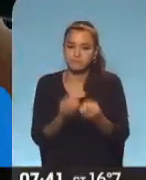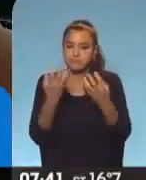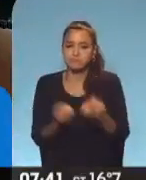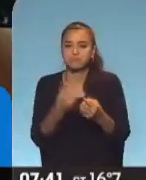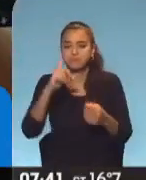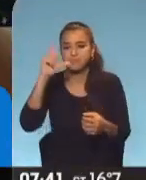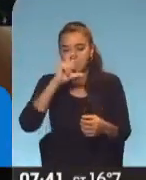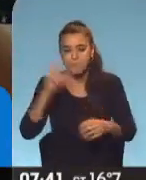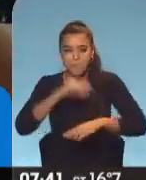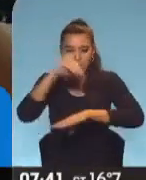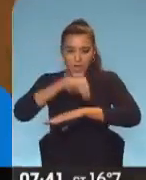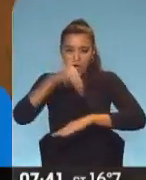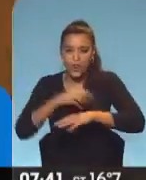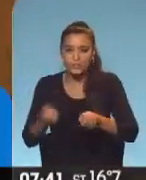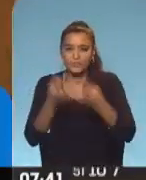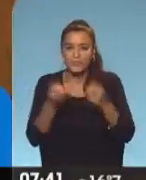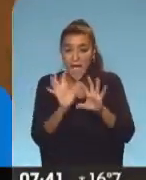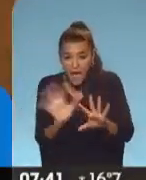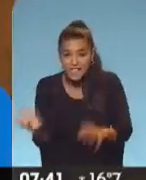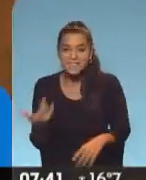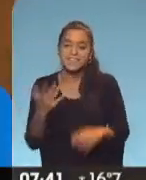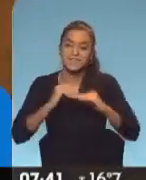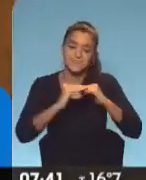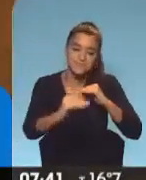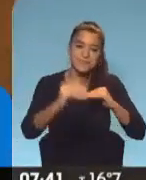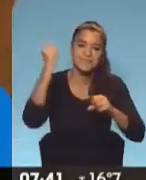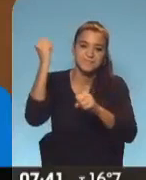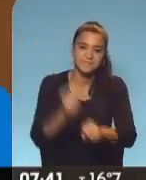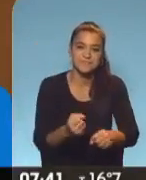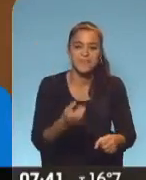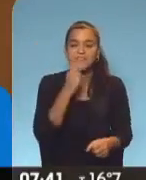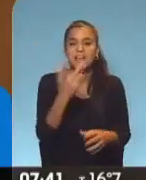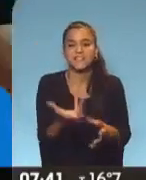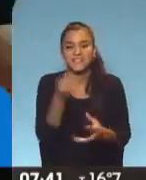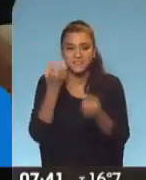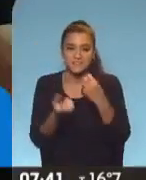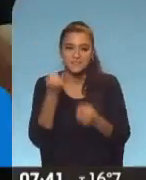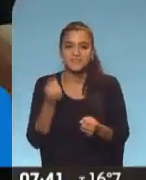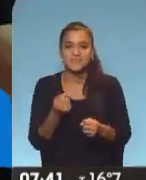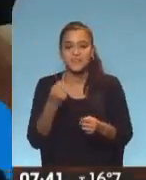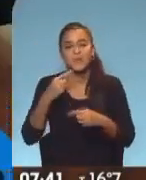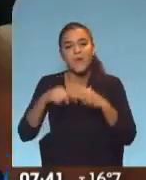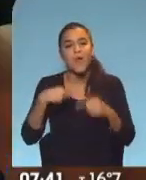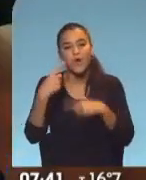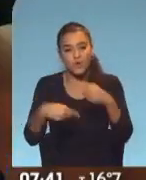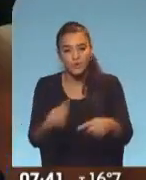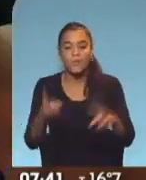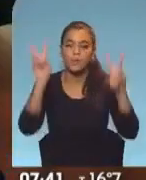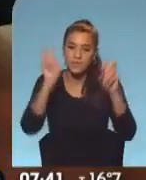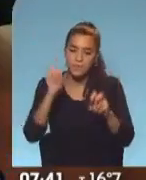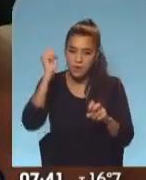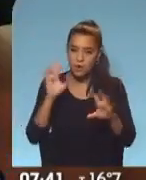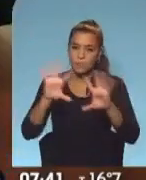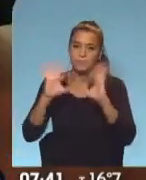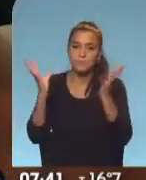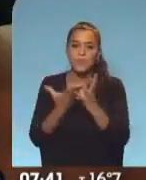José? Casi. Nada, pero es un petróleo de superficie, liviano y muy fácil de extraer, digamos. Bueno, ya seguimos con los temas económicos, los temas